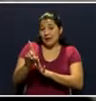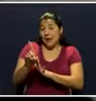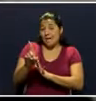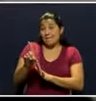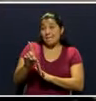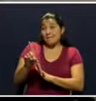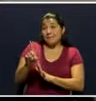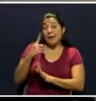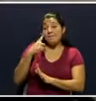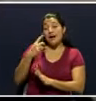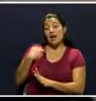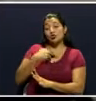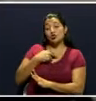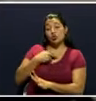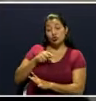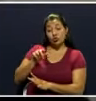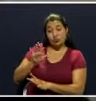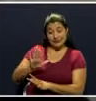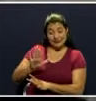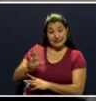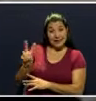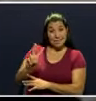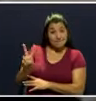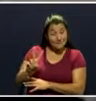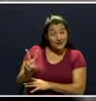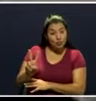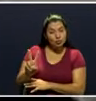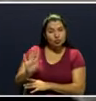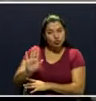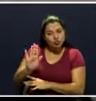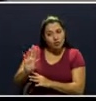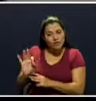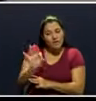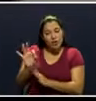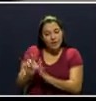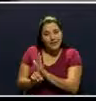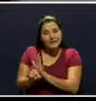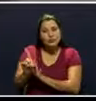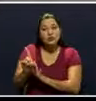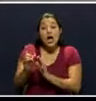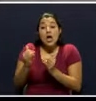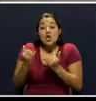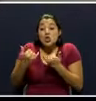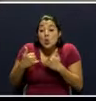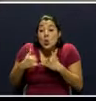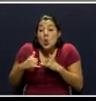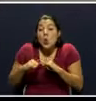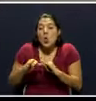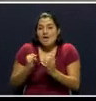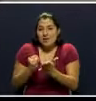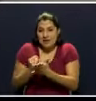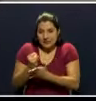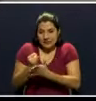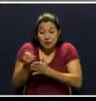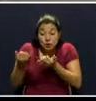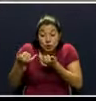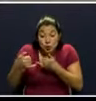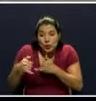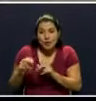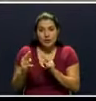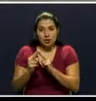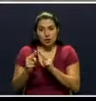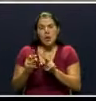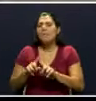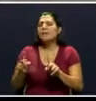esta enfermedad tiene un comportamiento que apenas estamos en una fase de descubrir y de conocer, pero nosotros